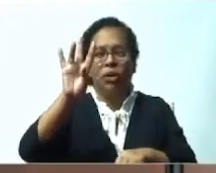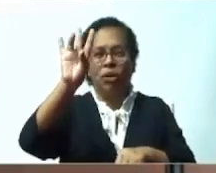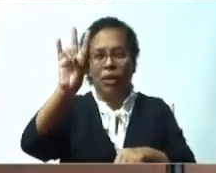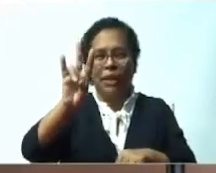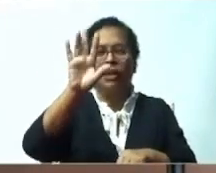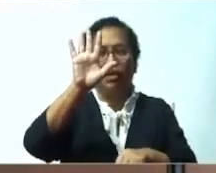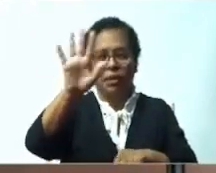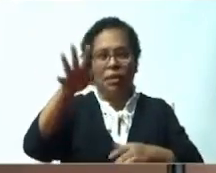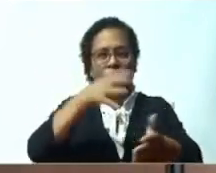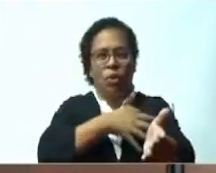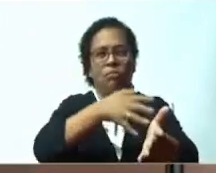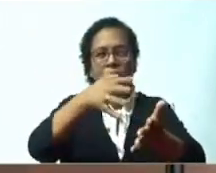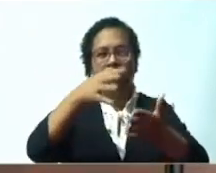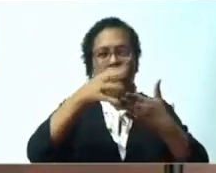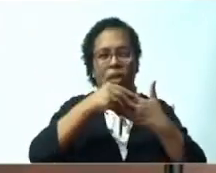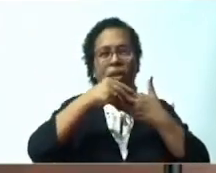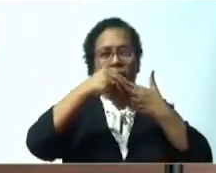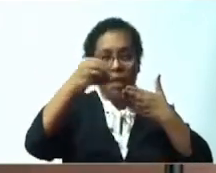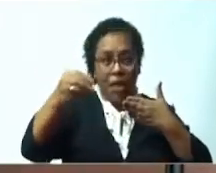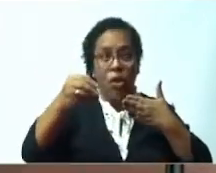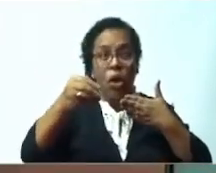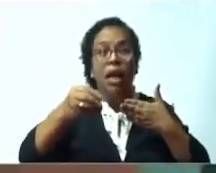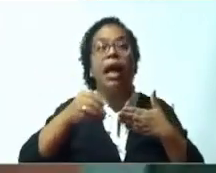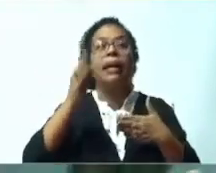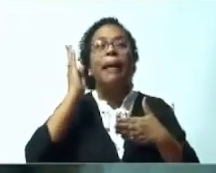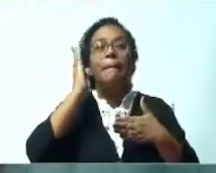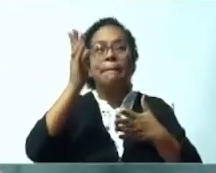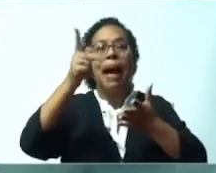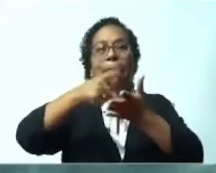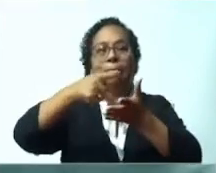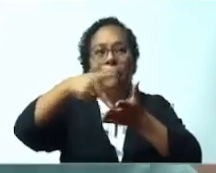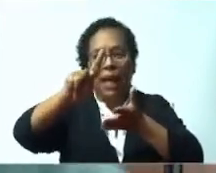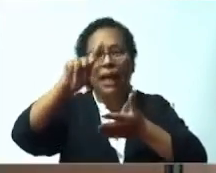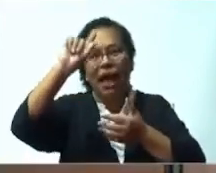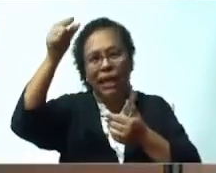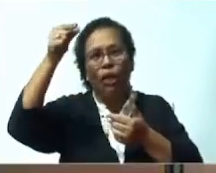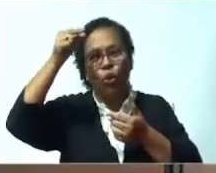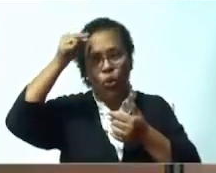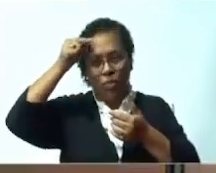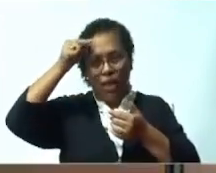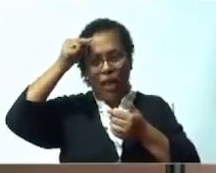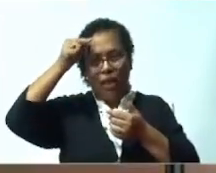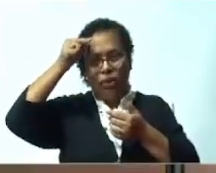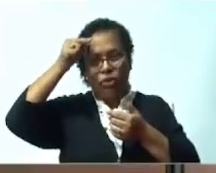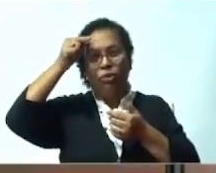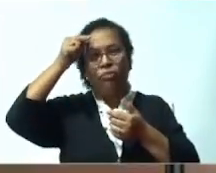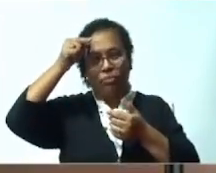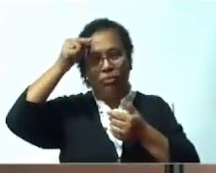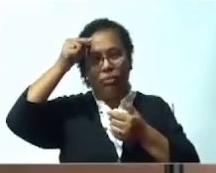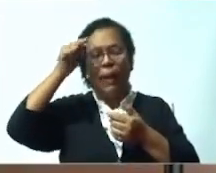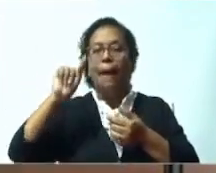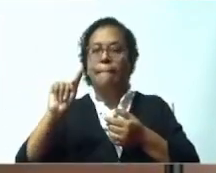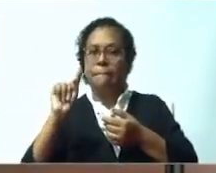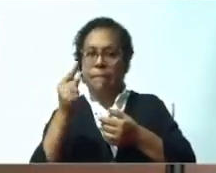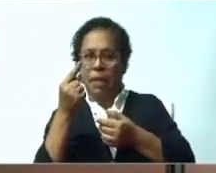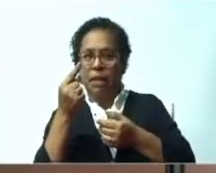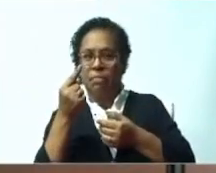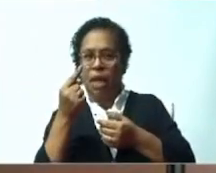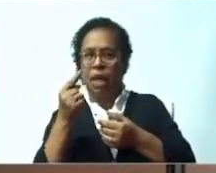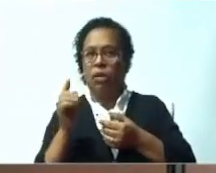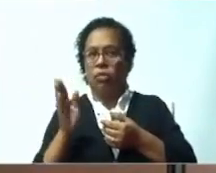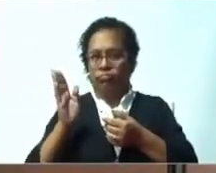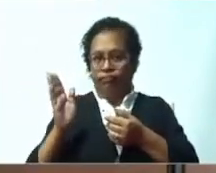300 millones de dólares inmediatamente se apruebe esto. Y 475 millones de dólares